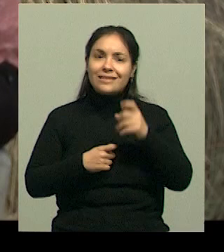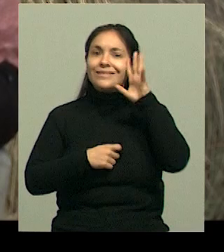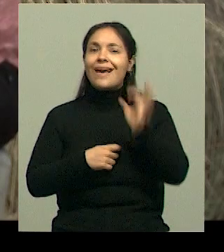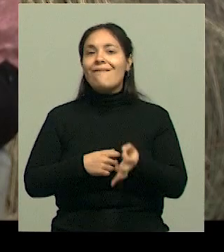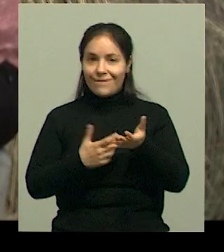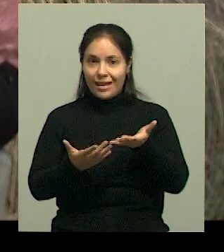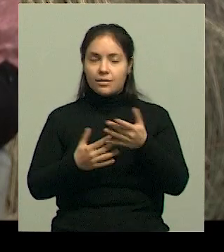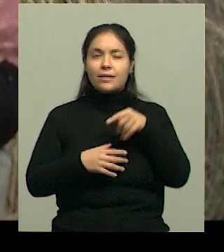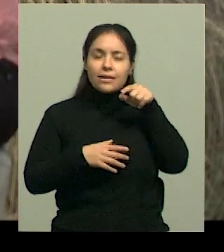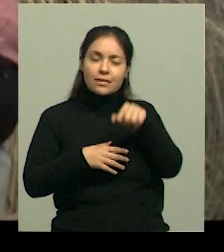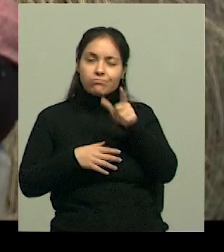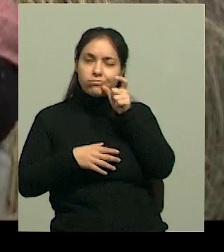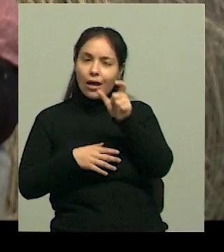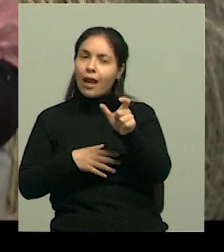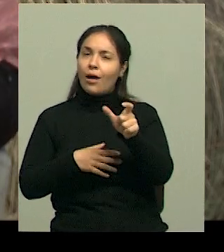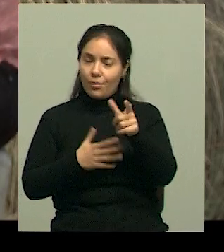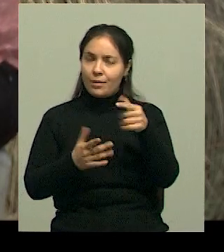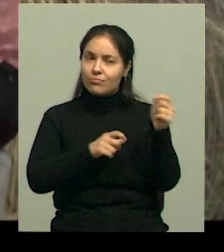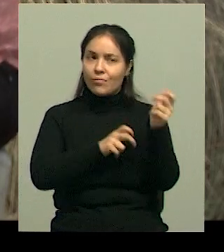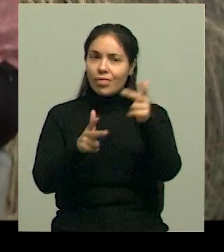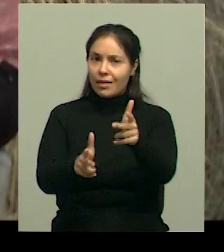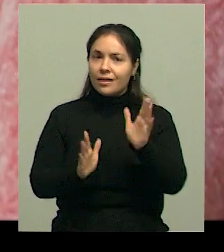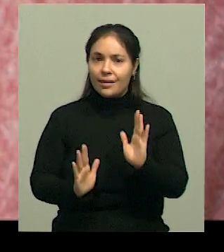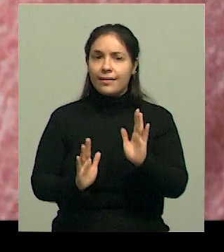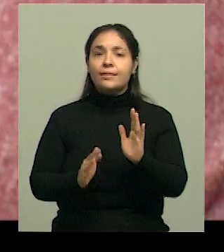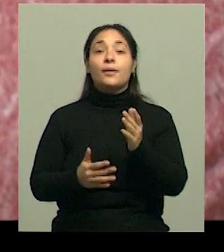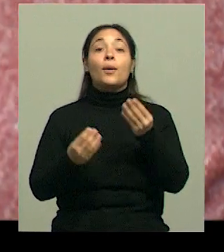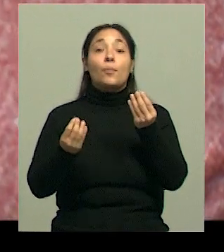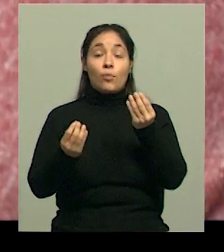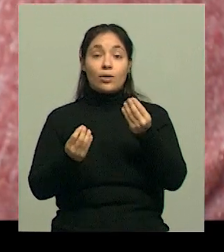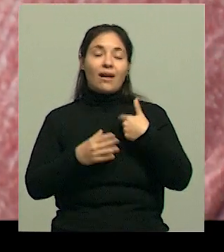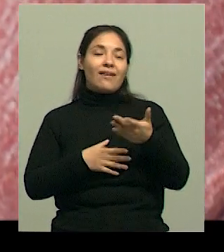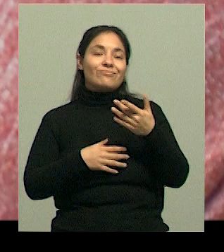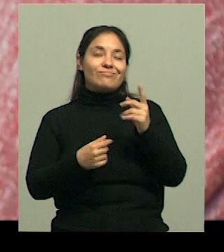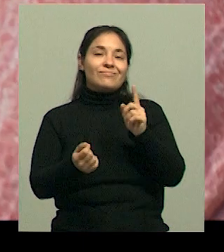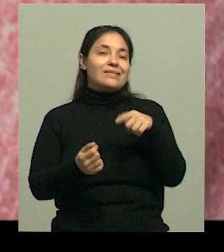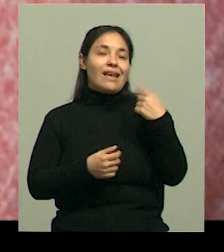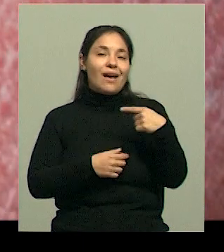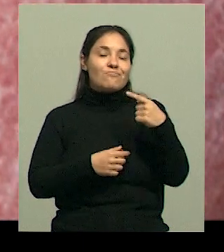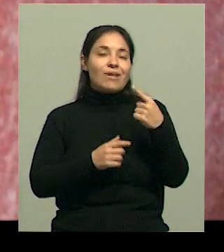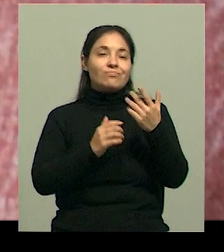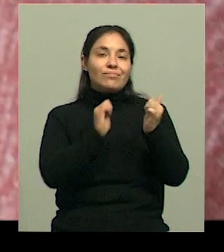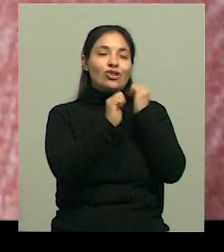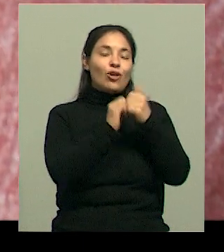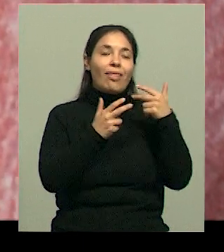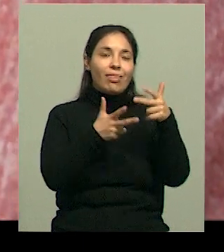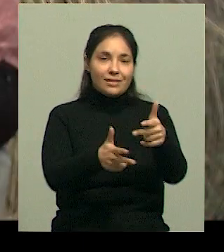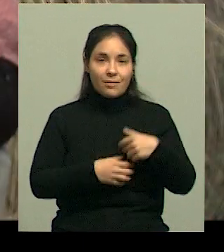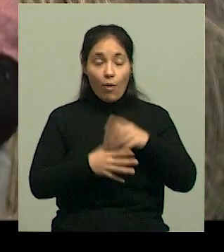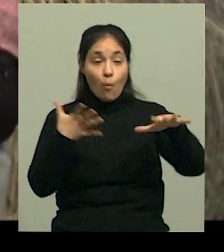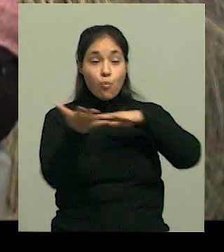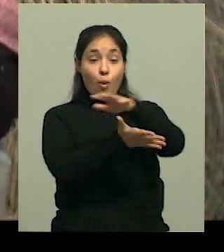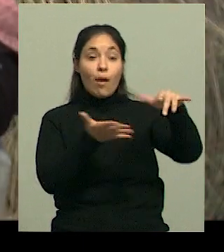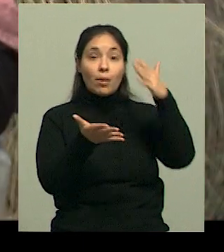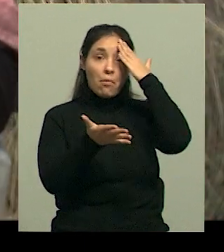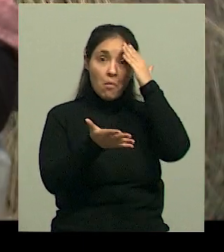saber. Y me quedo con esta palabra tan fuerte que has dicho, porque hay una frase popular, y recién lo decíamos, que un pueblo